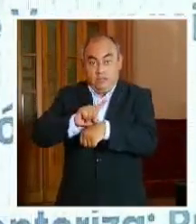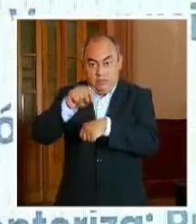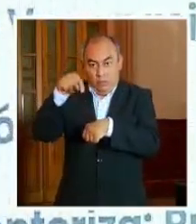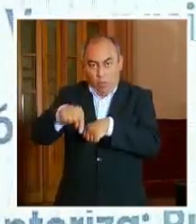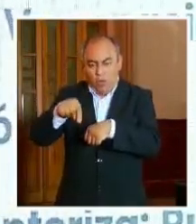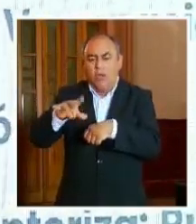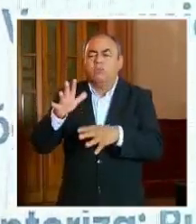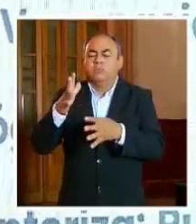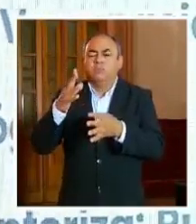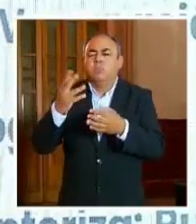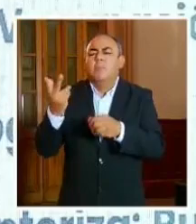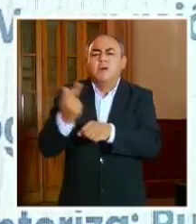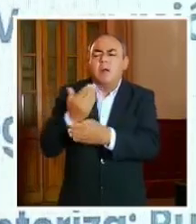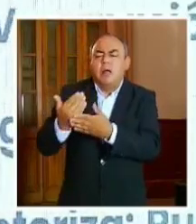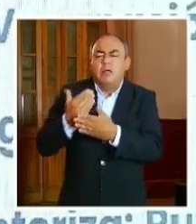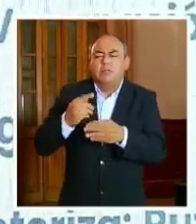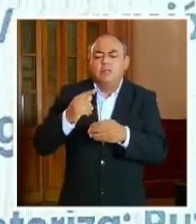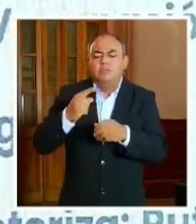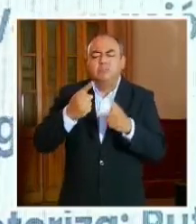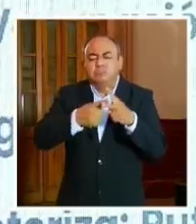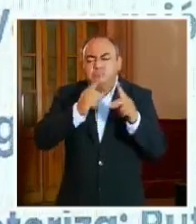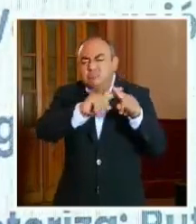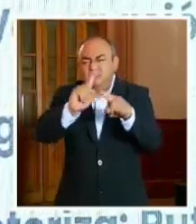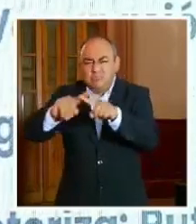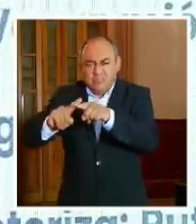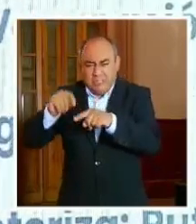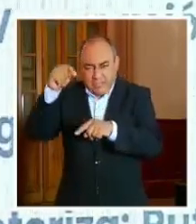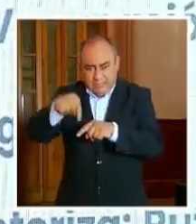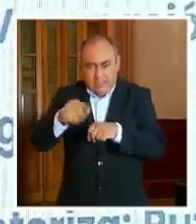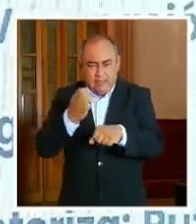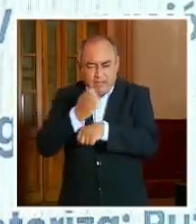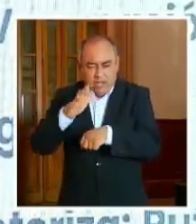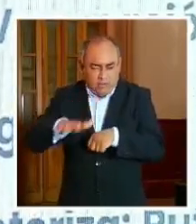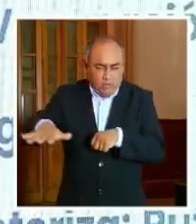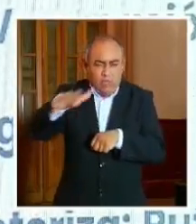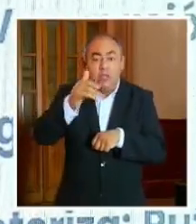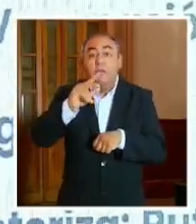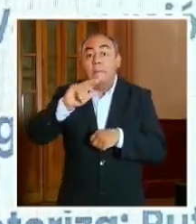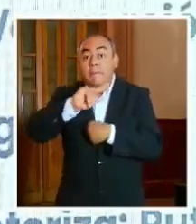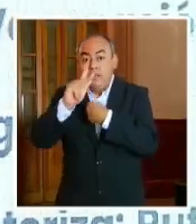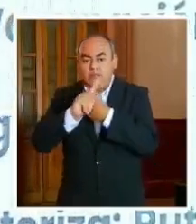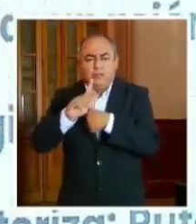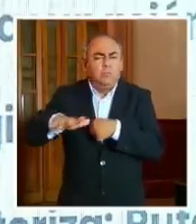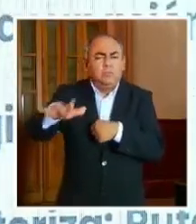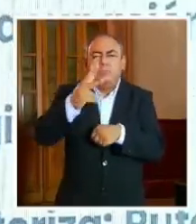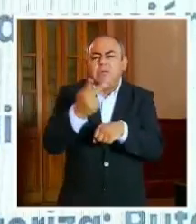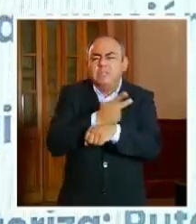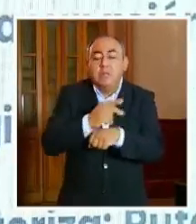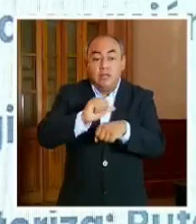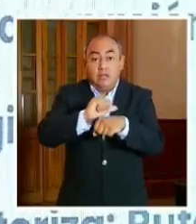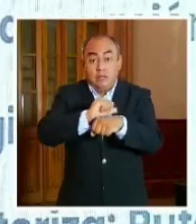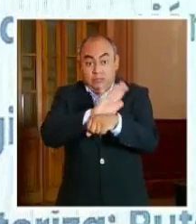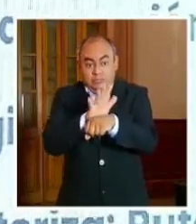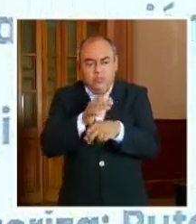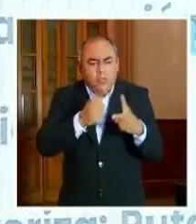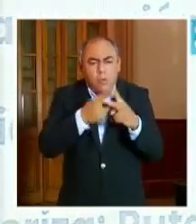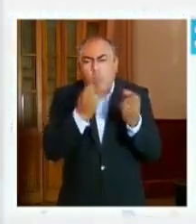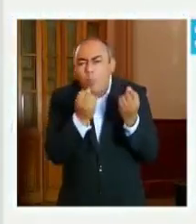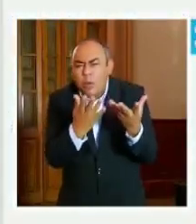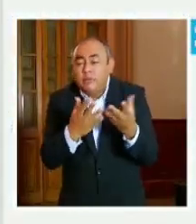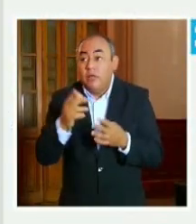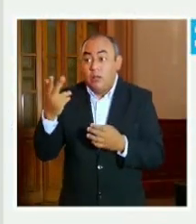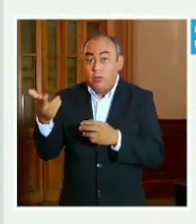panorama de lo que está sucediendo con COVID en el estado y en el país, el número de casos, la ocupación